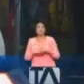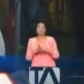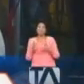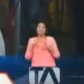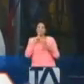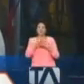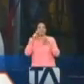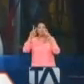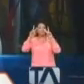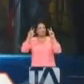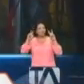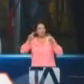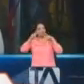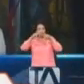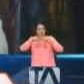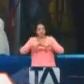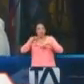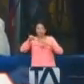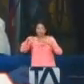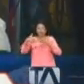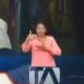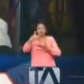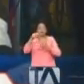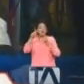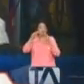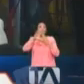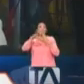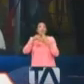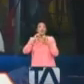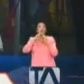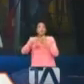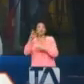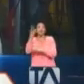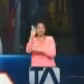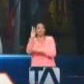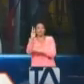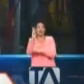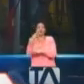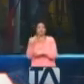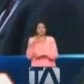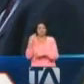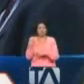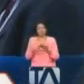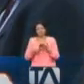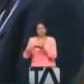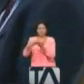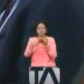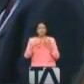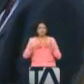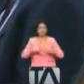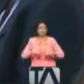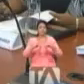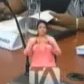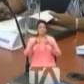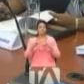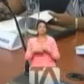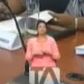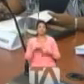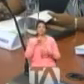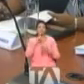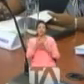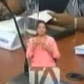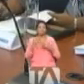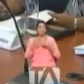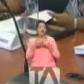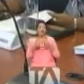en cuanto a lo que se ha recogido del decreto 16, estamos dispuestos a revisar, analizar y debatir. Según Cedeño, el código será